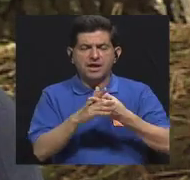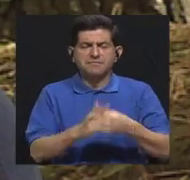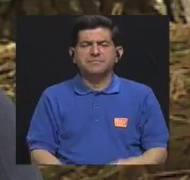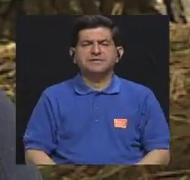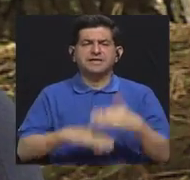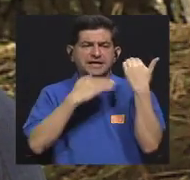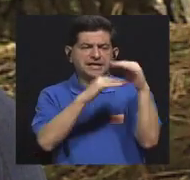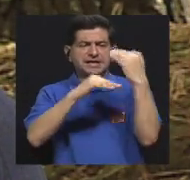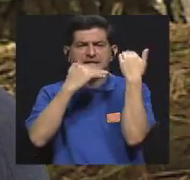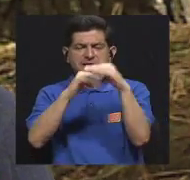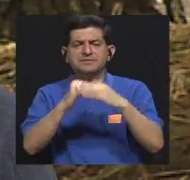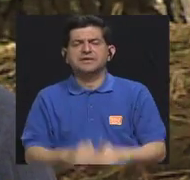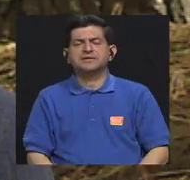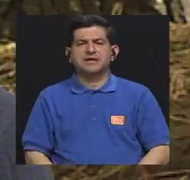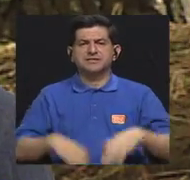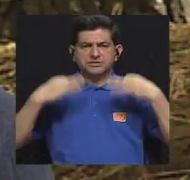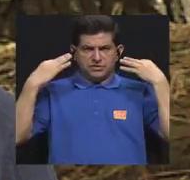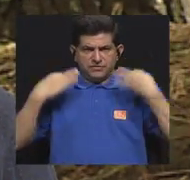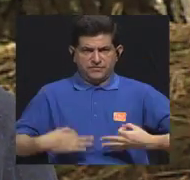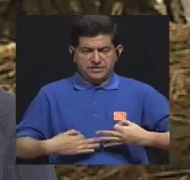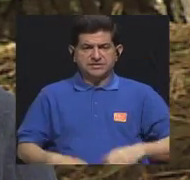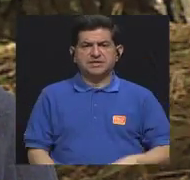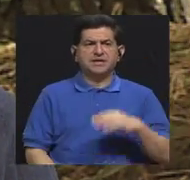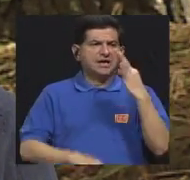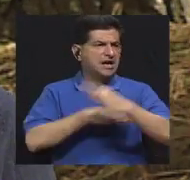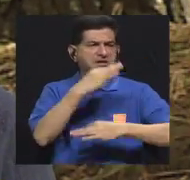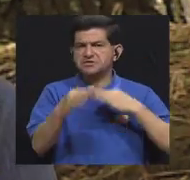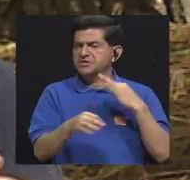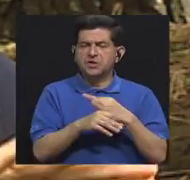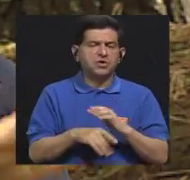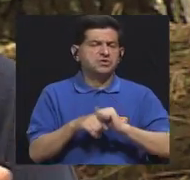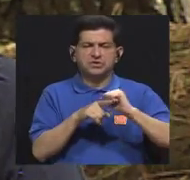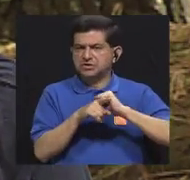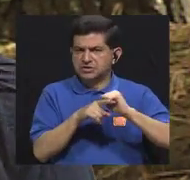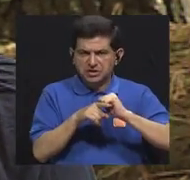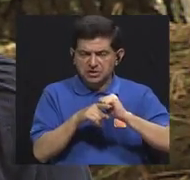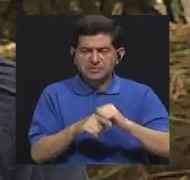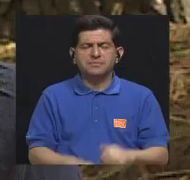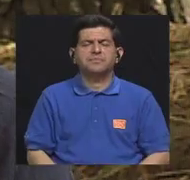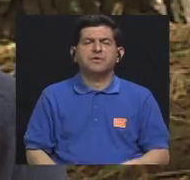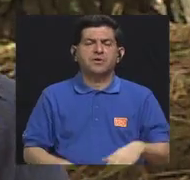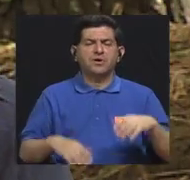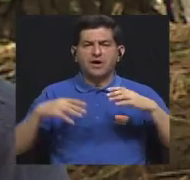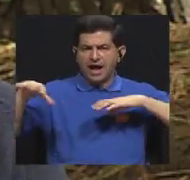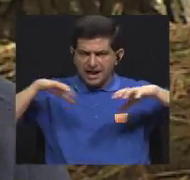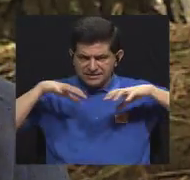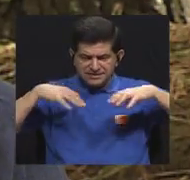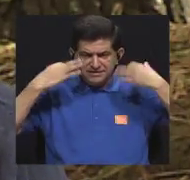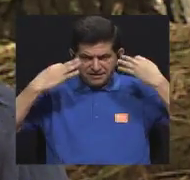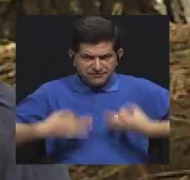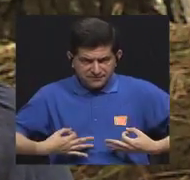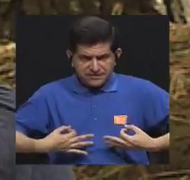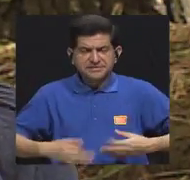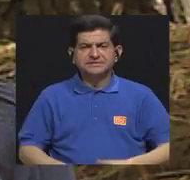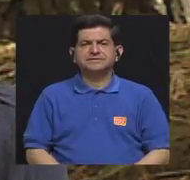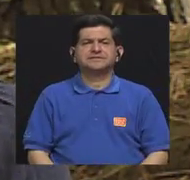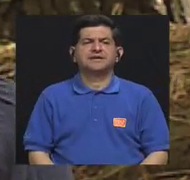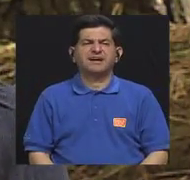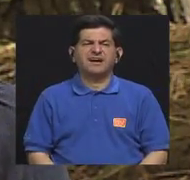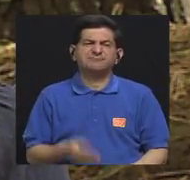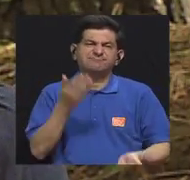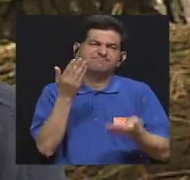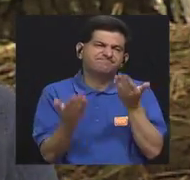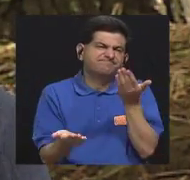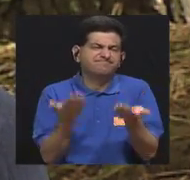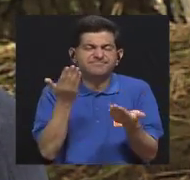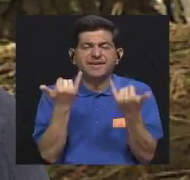limitar físicamente. A veces no hacemos algún tipo de ejercicio o del todo no hacemos ejercicio. Entonces llegamos a cierta